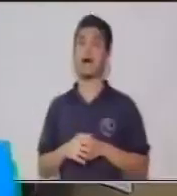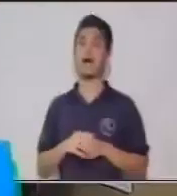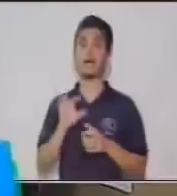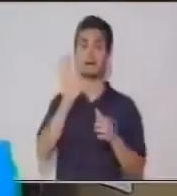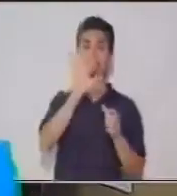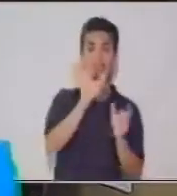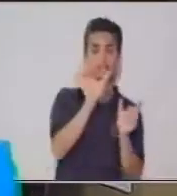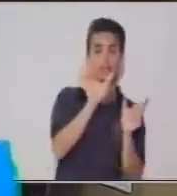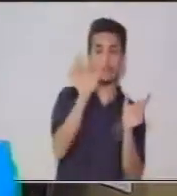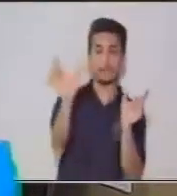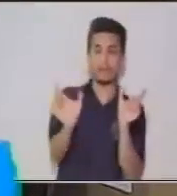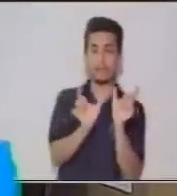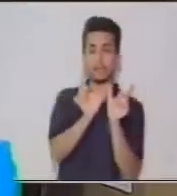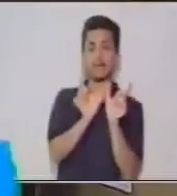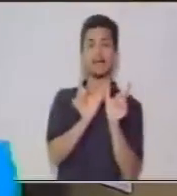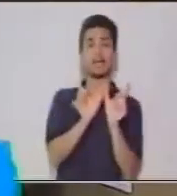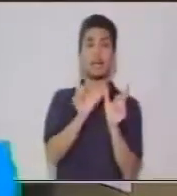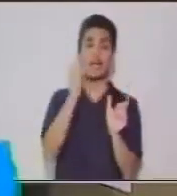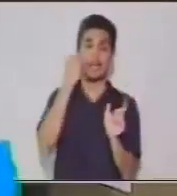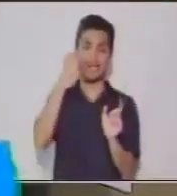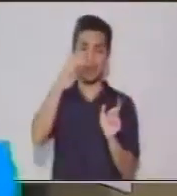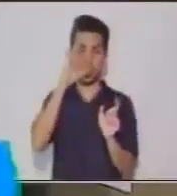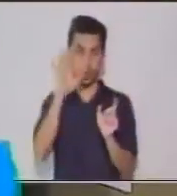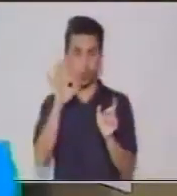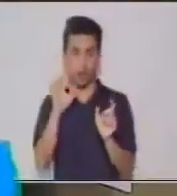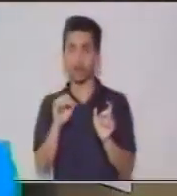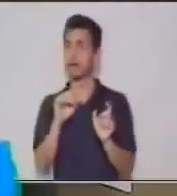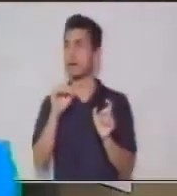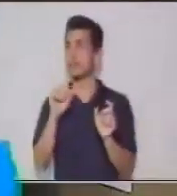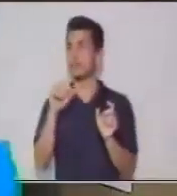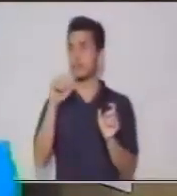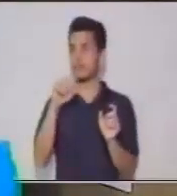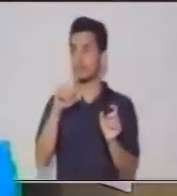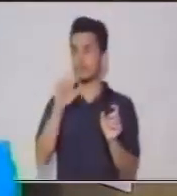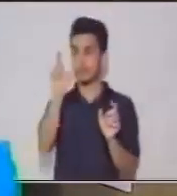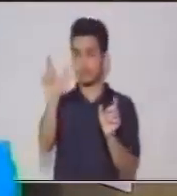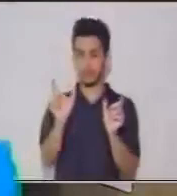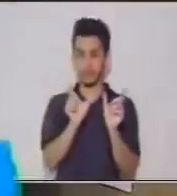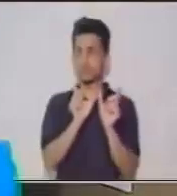sería hito, y de niñería